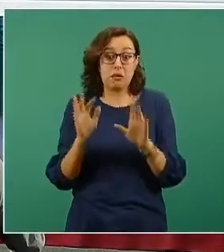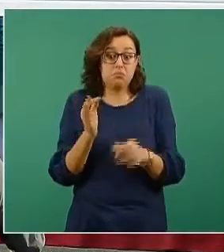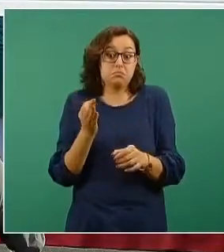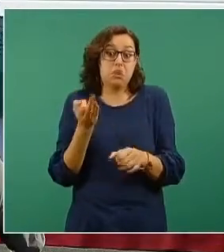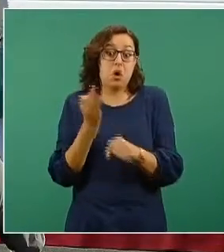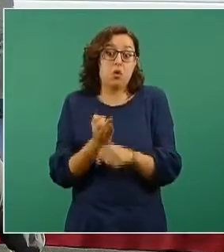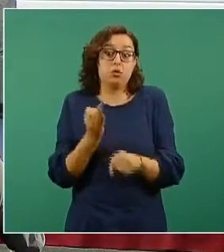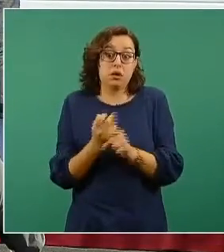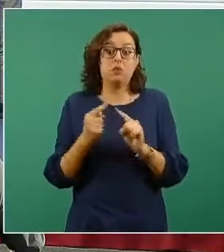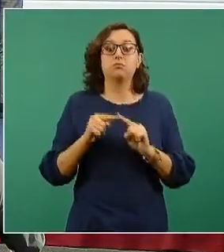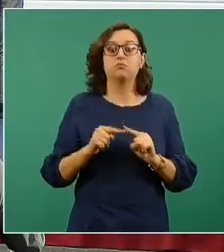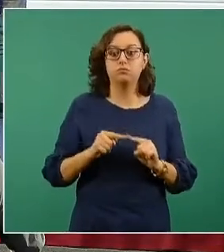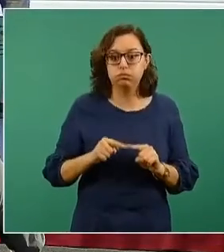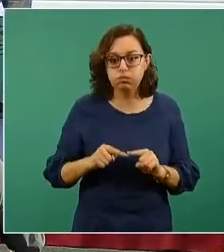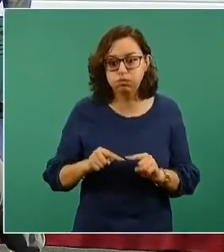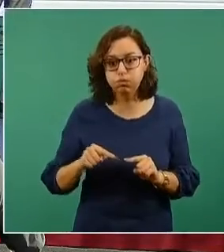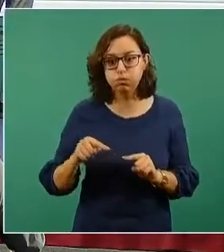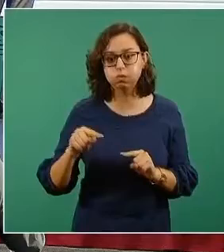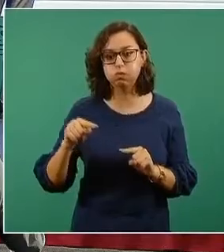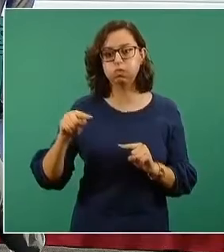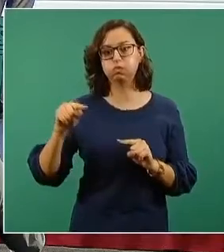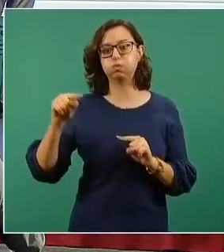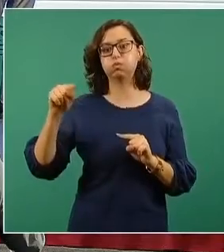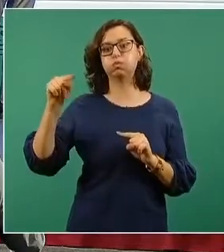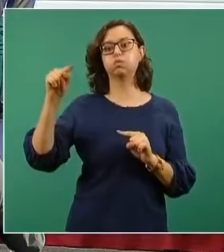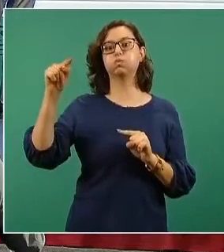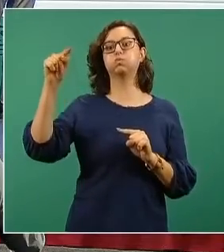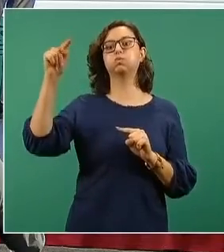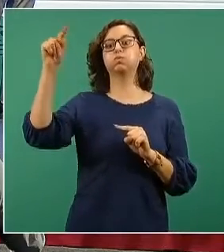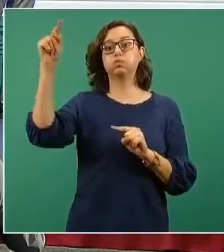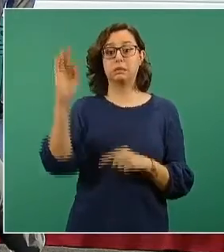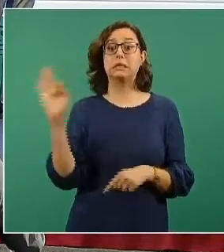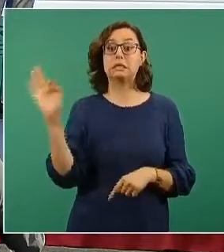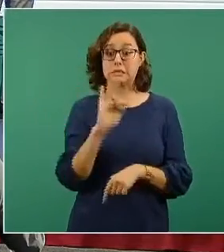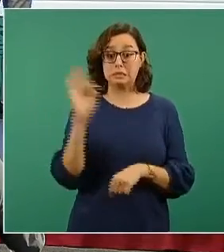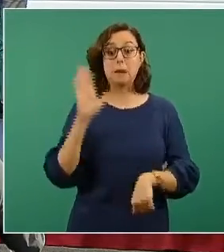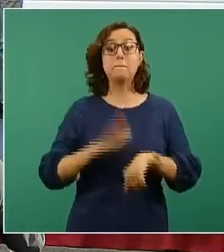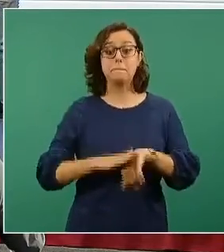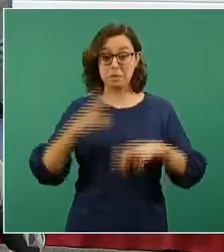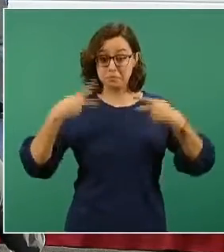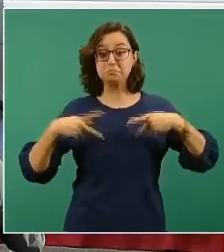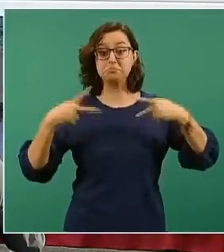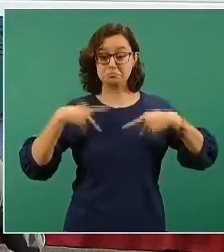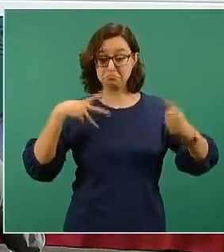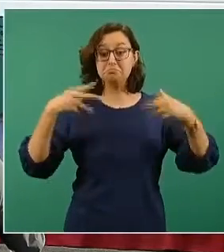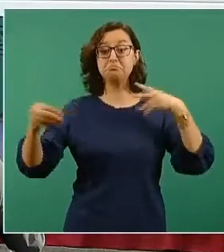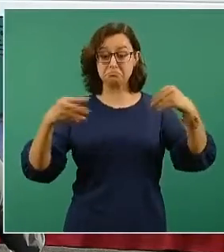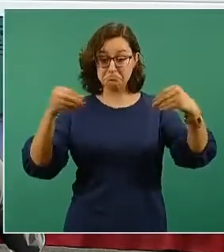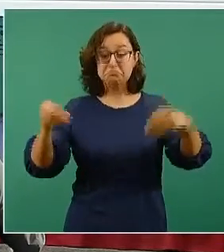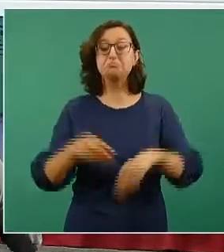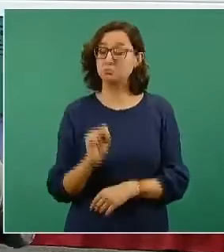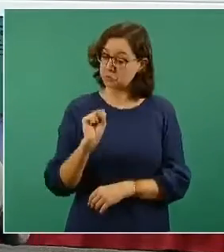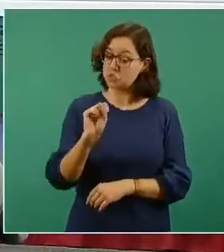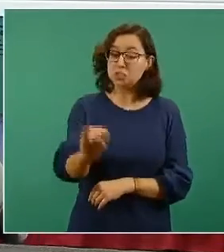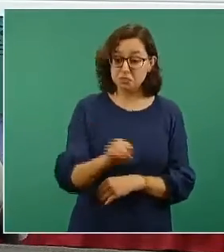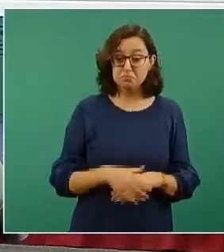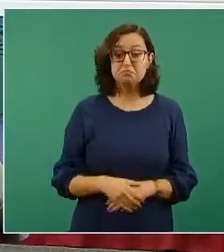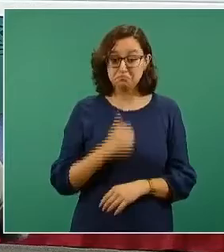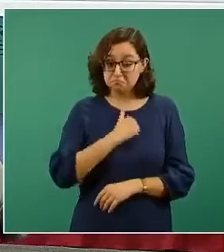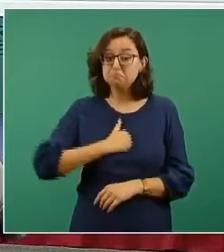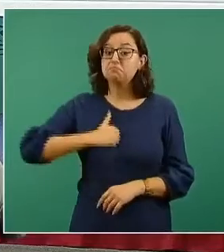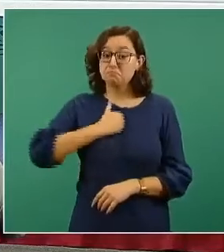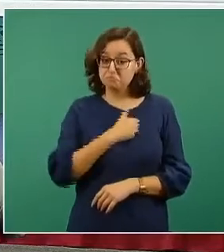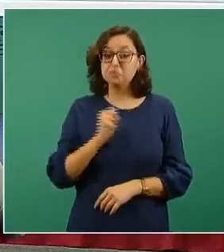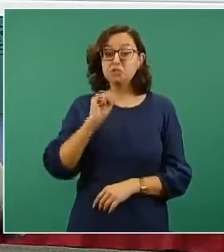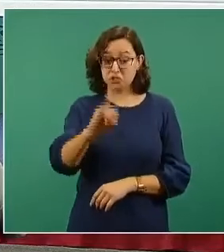que empezara otra vez con otra ola y que pudiera ser una ola más grande. Sí, desafortunadamente sí puede